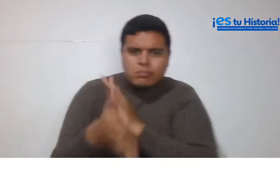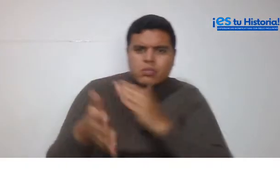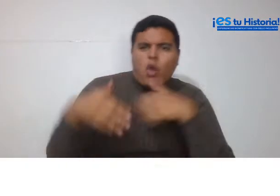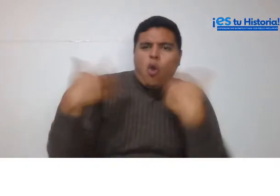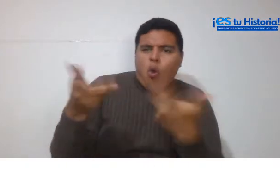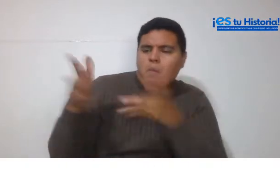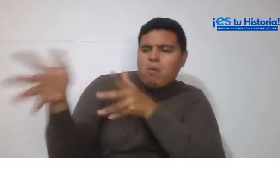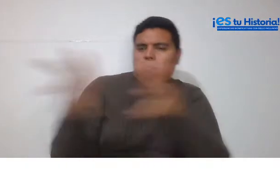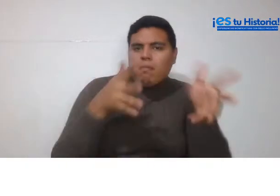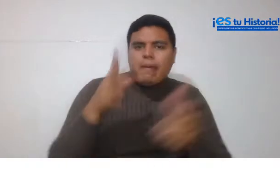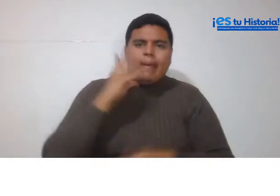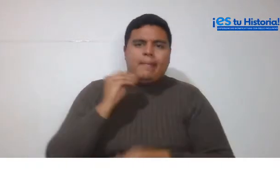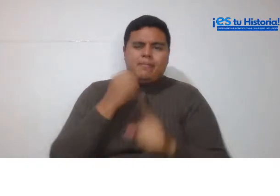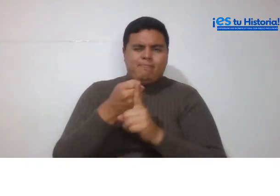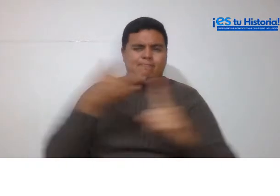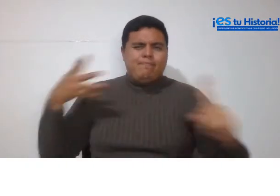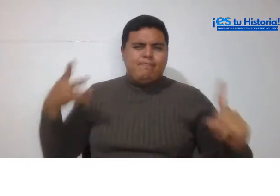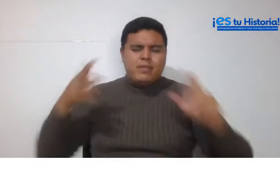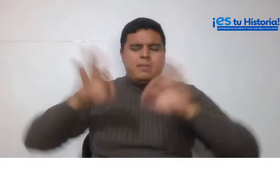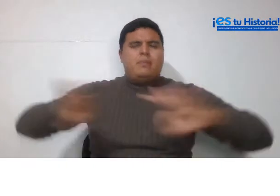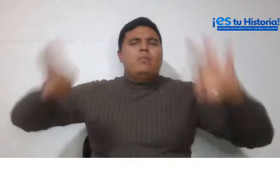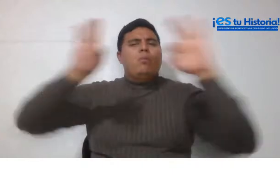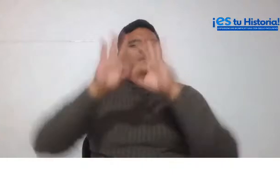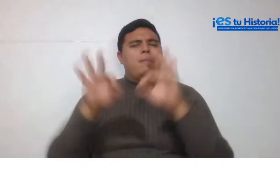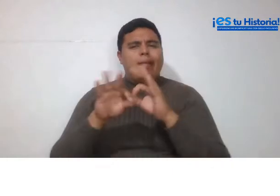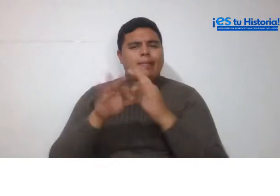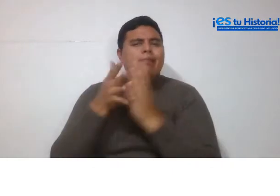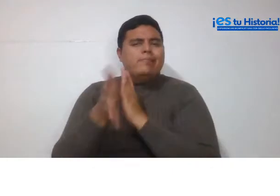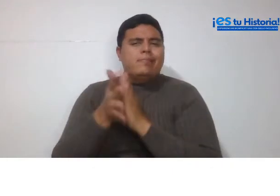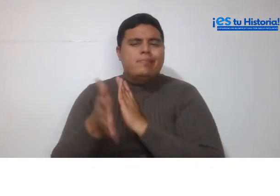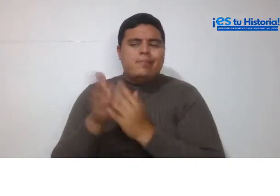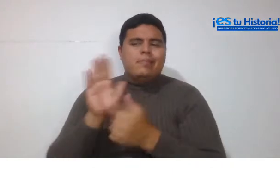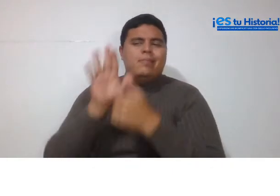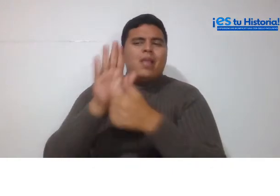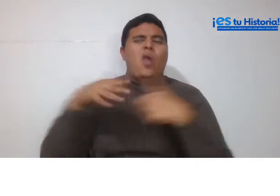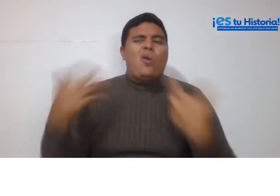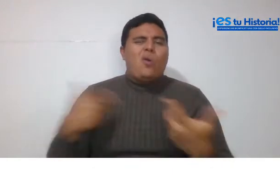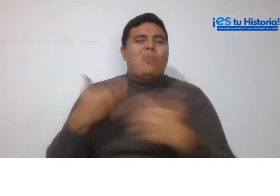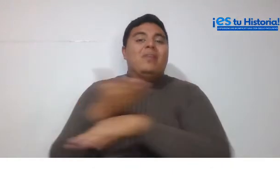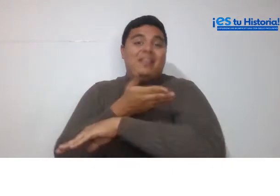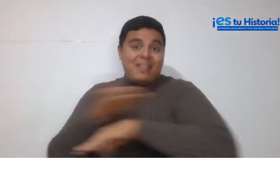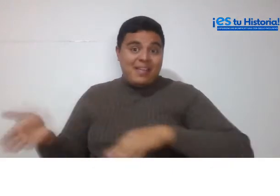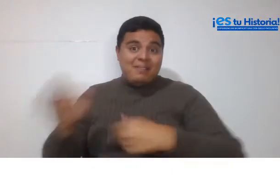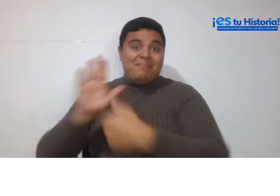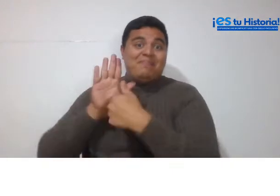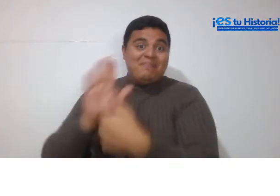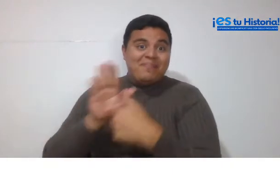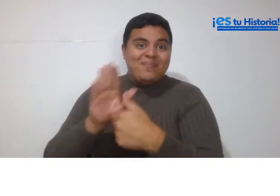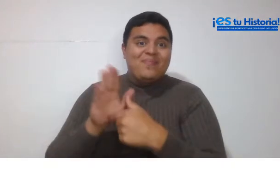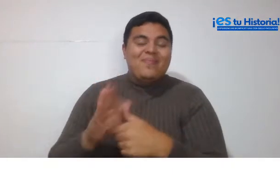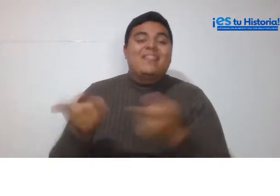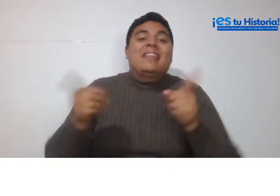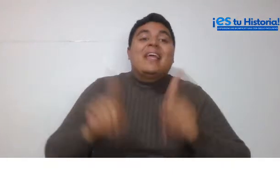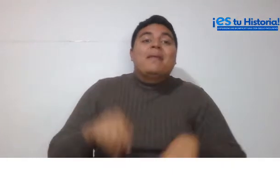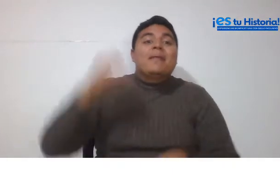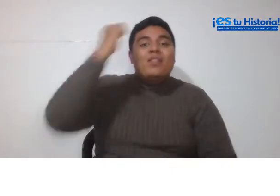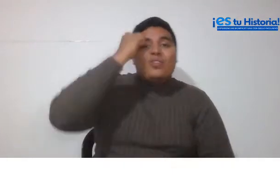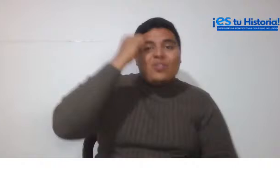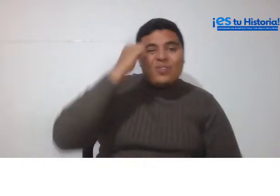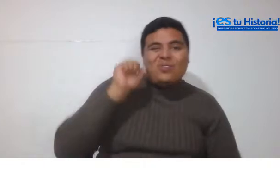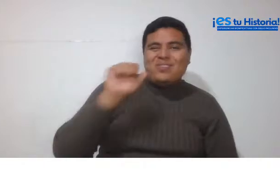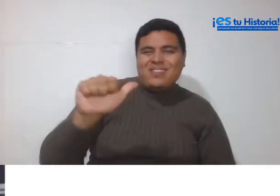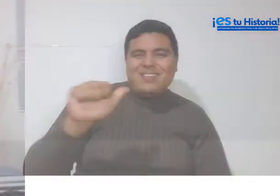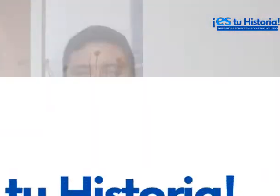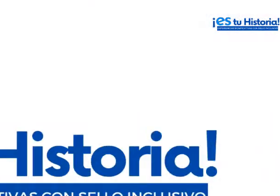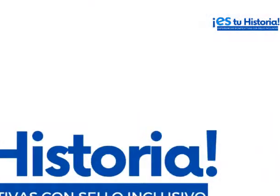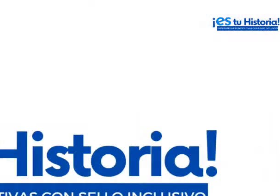valga la redundancia, es tan importante para destacar. Vamos entonces a ver este testimonio y también ese saludo que nos envía una docente y ya volvemos con nuestro invitado.